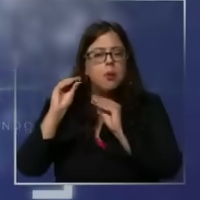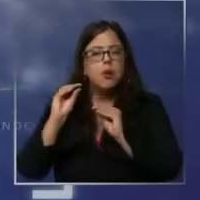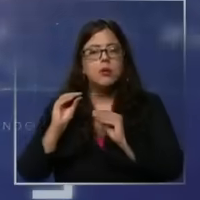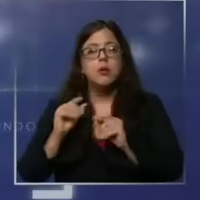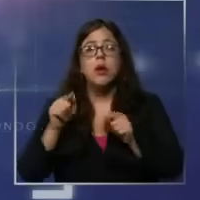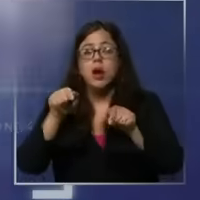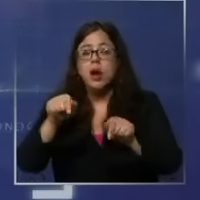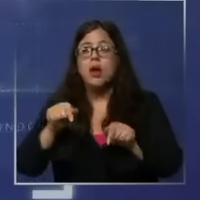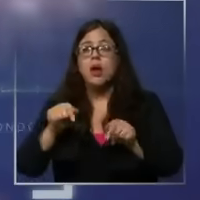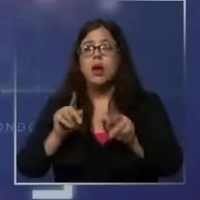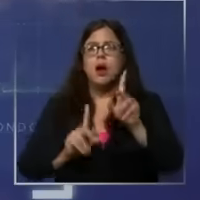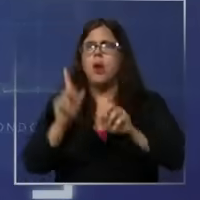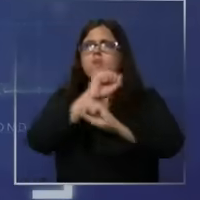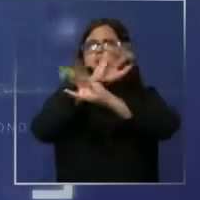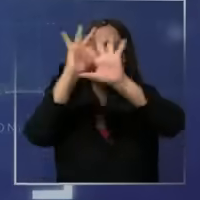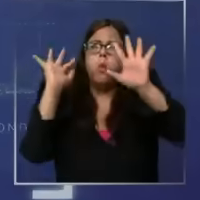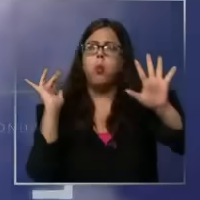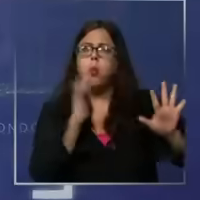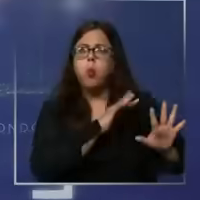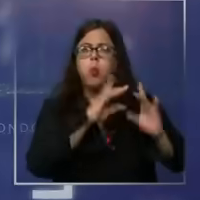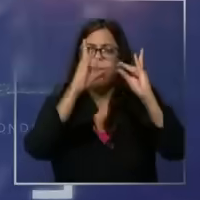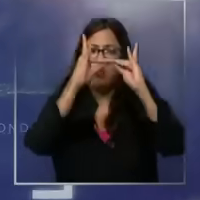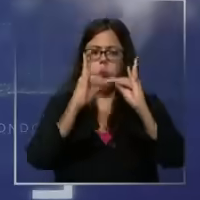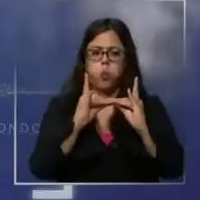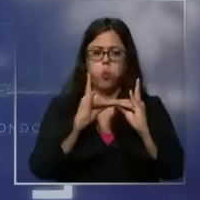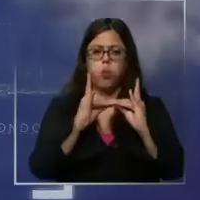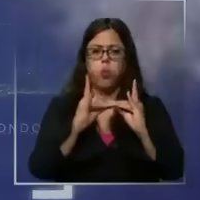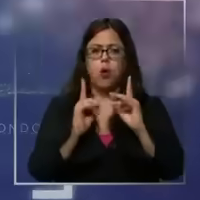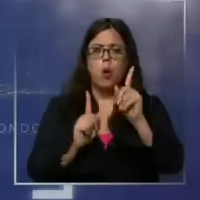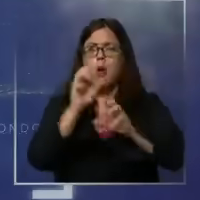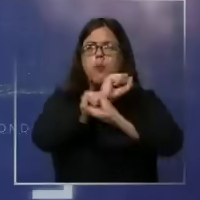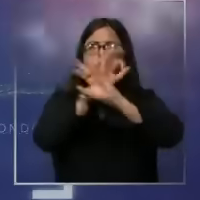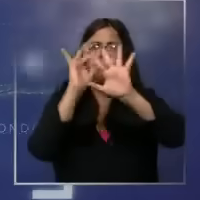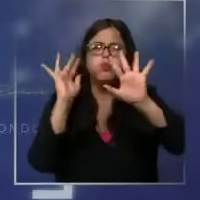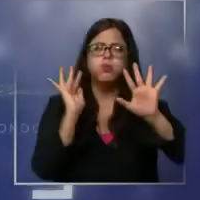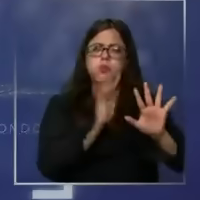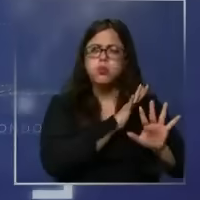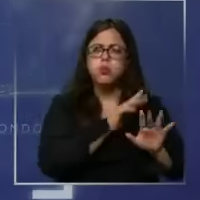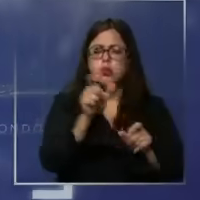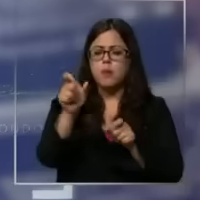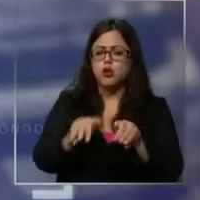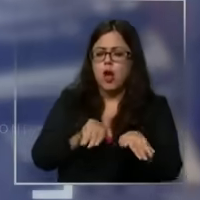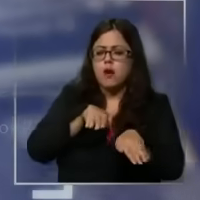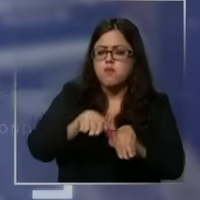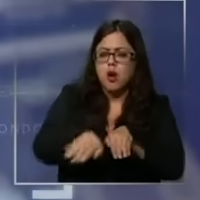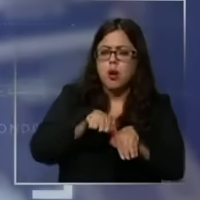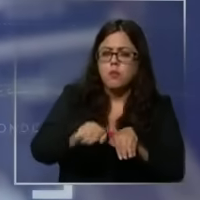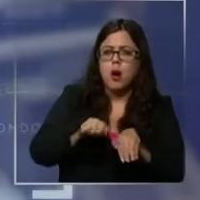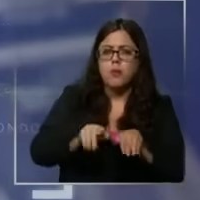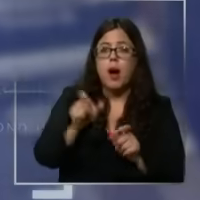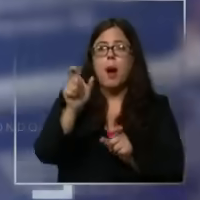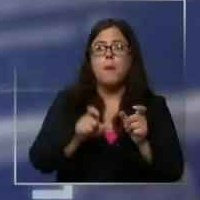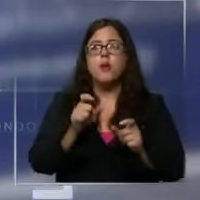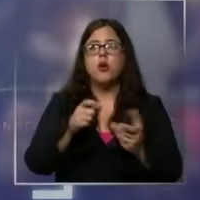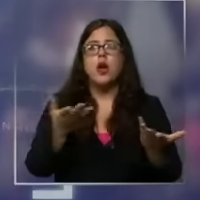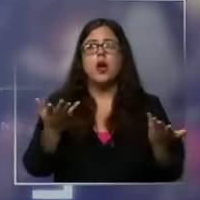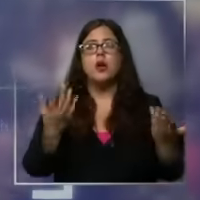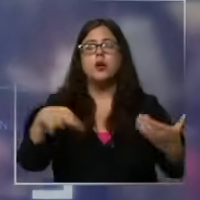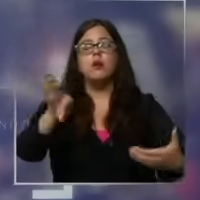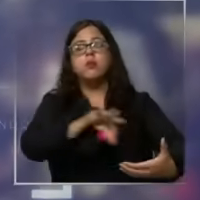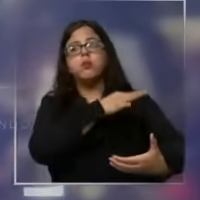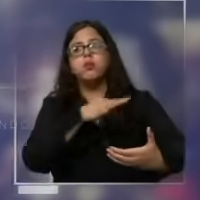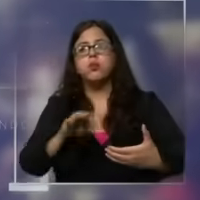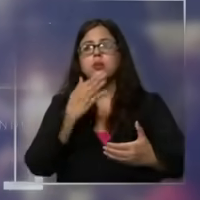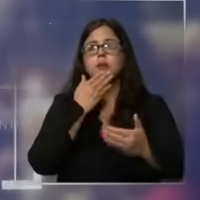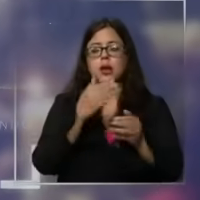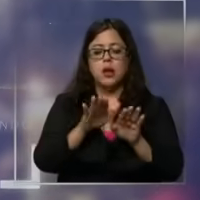Fue un verdadero espectáculo en torno a su féretro. Vio fuegos artificiales por doquier, un DJ mariachis y hasta brindis, ataúd abierto. Siento